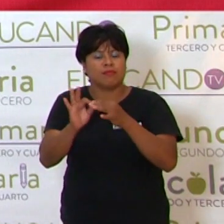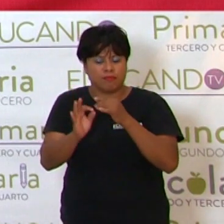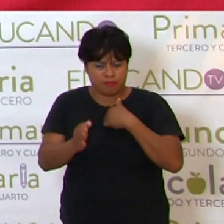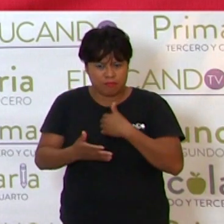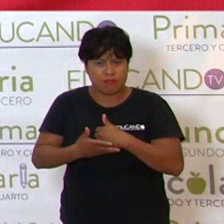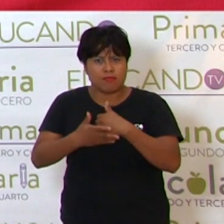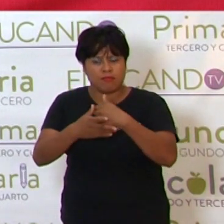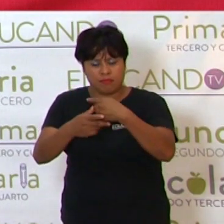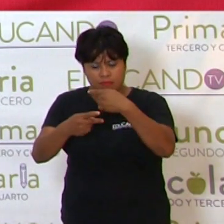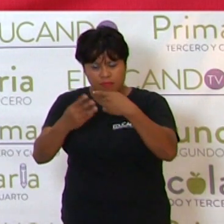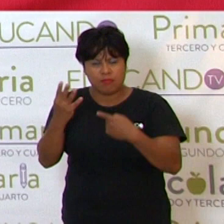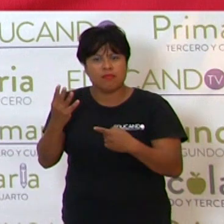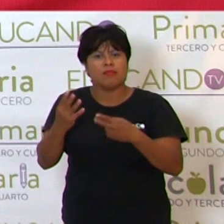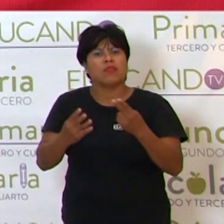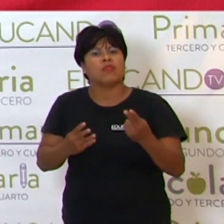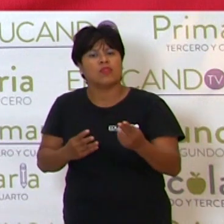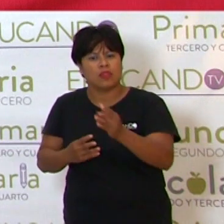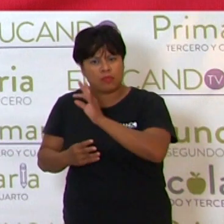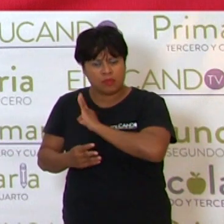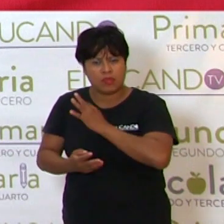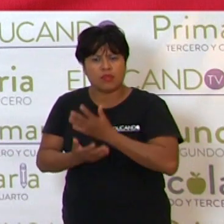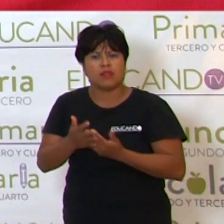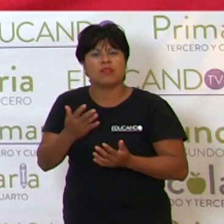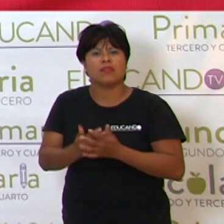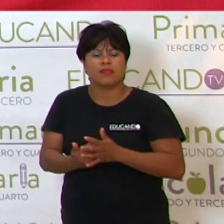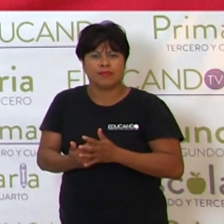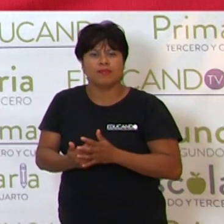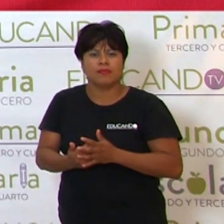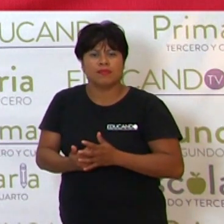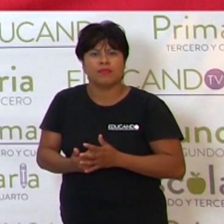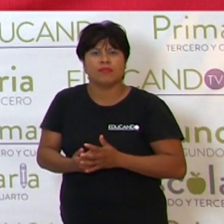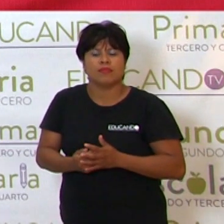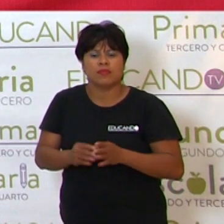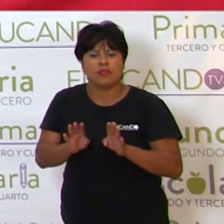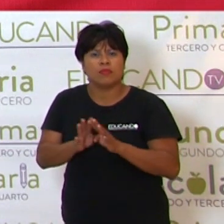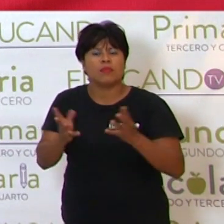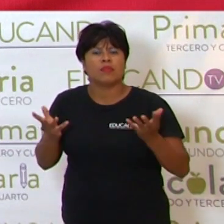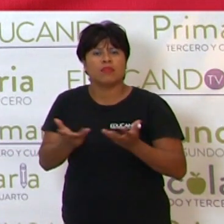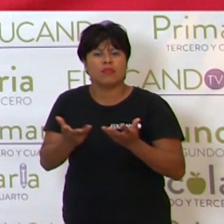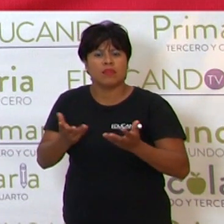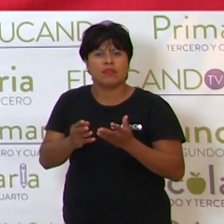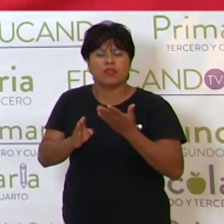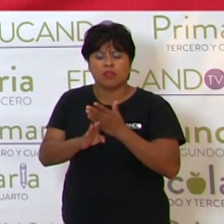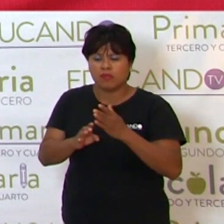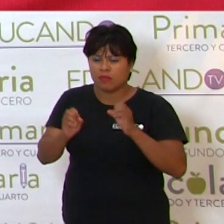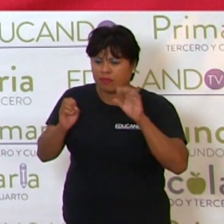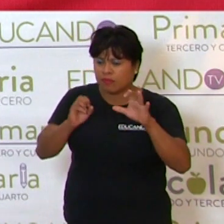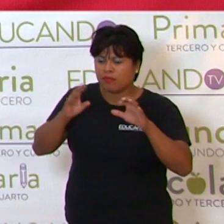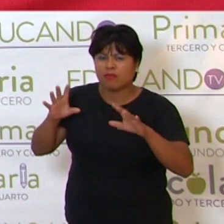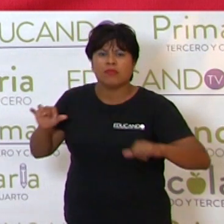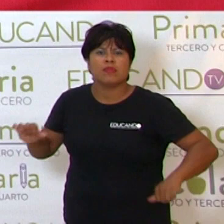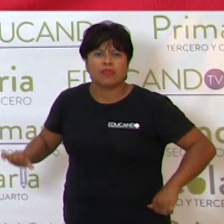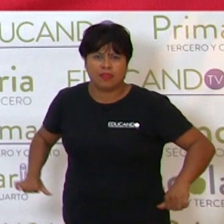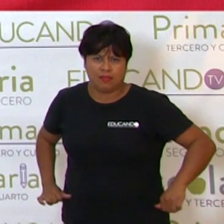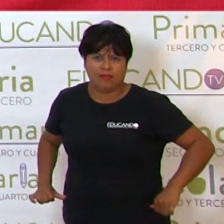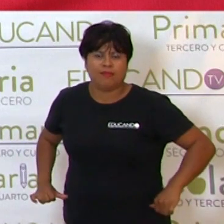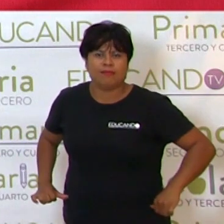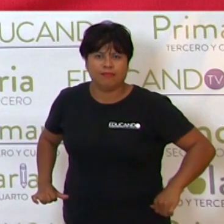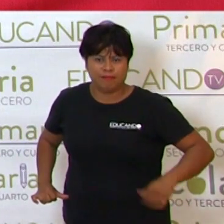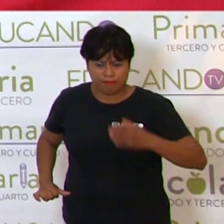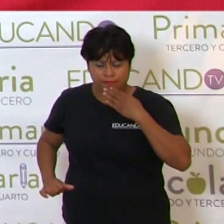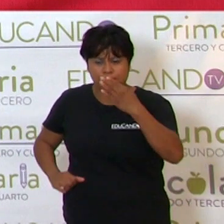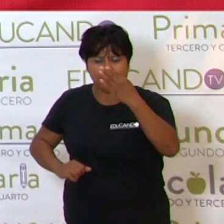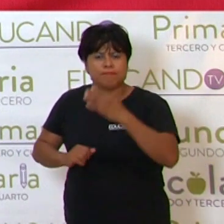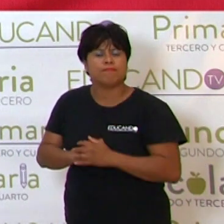estos elementos, ustedes puedan realizar entonces la representación de una escena teatral en su escuela.